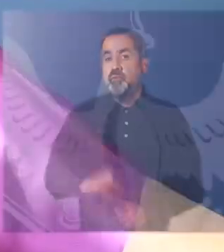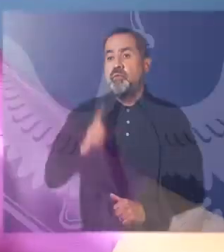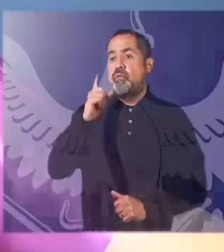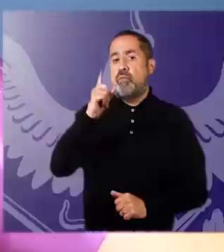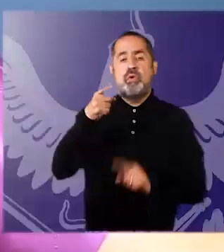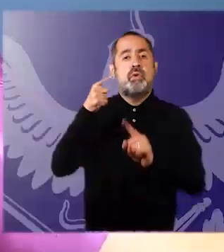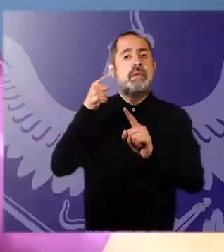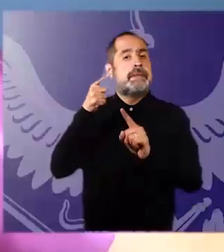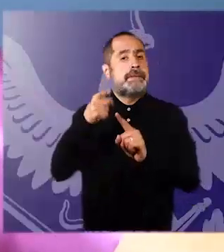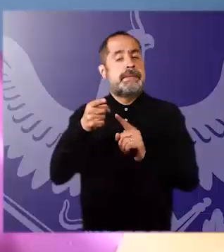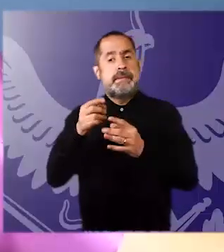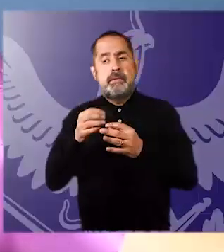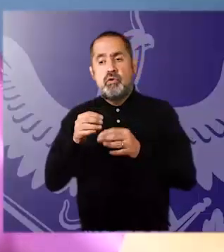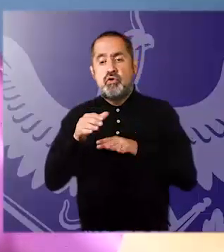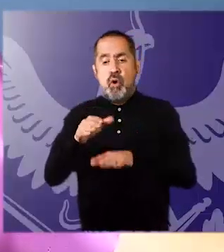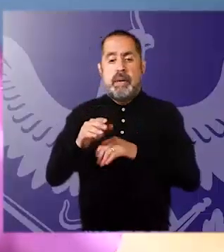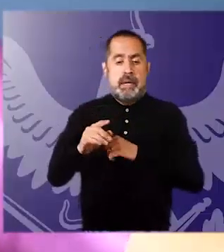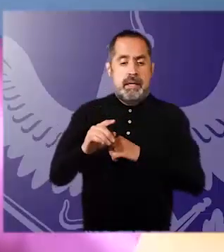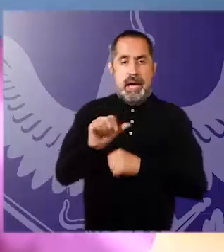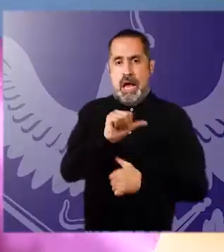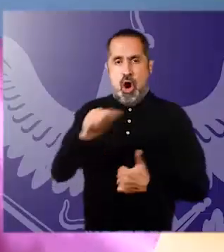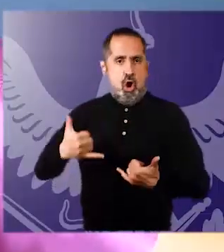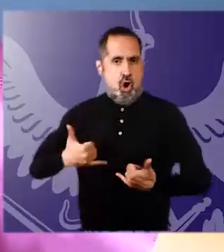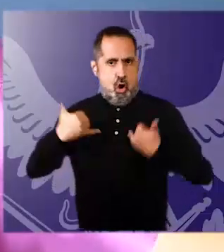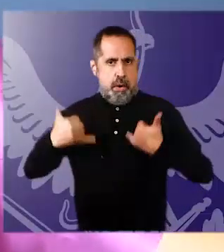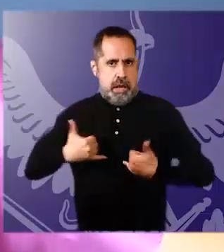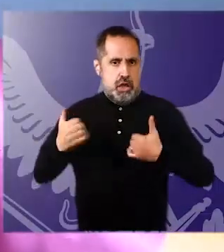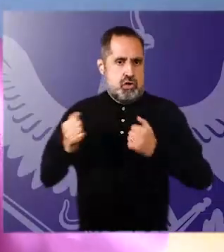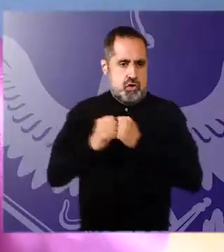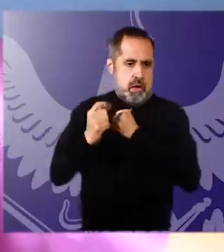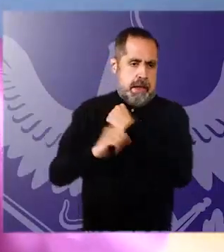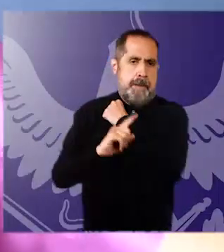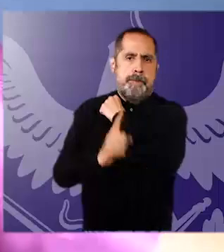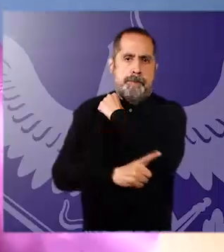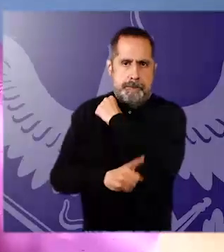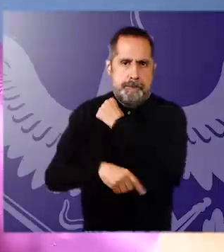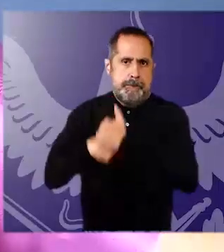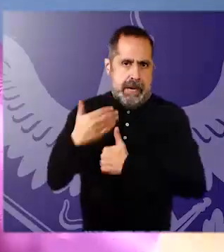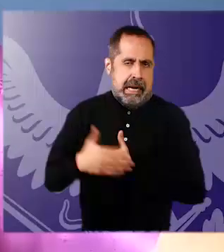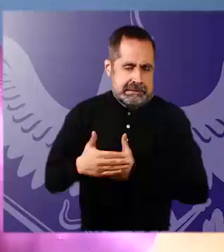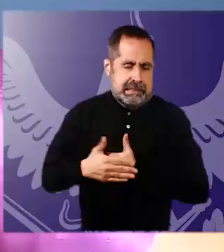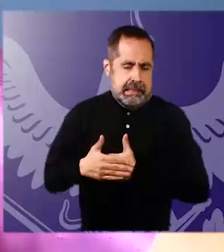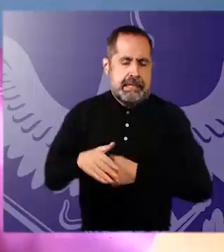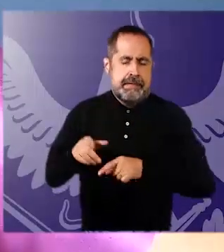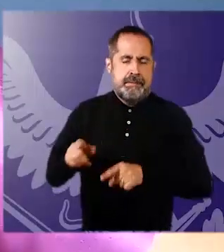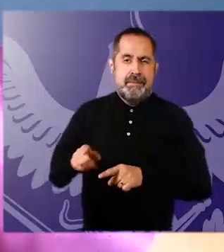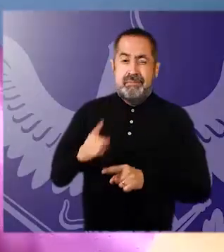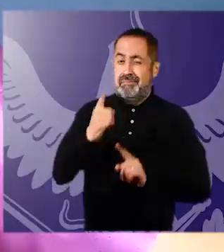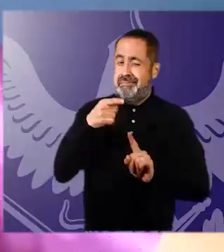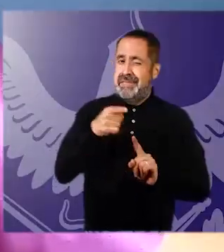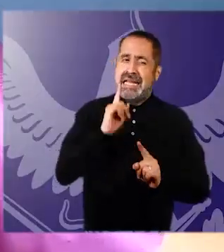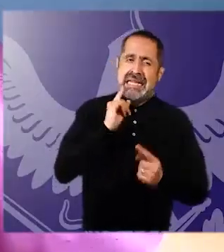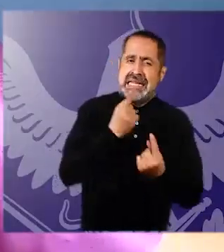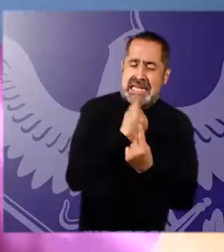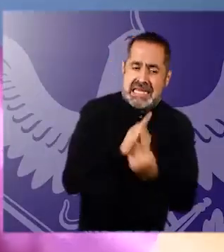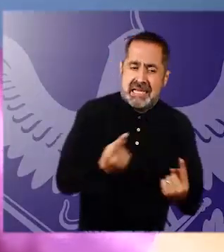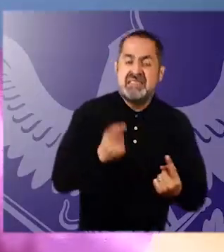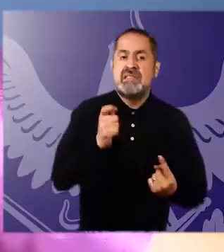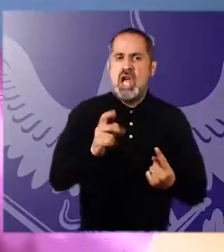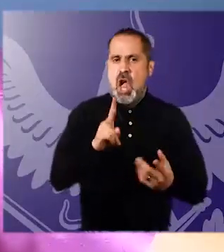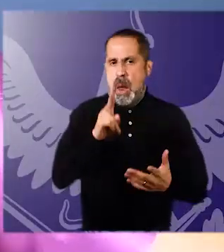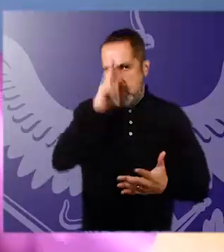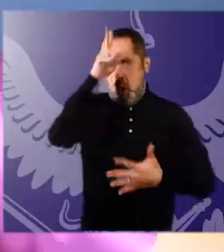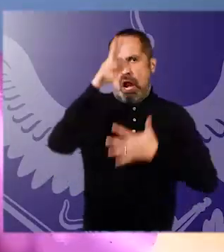Uno de los factores detonantes del embarazo en adolescentes y particularmente del embarazo en